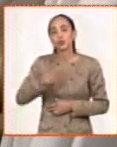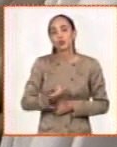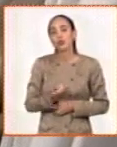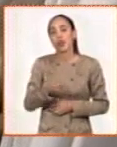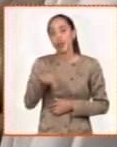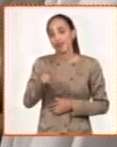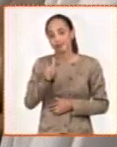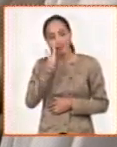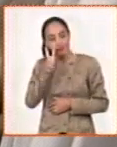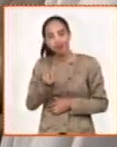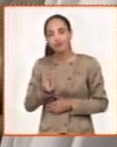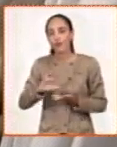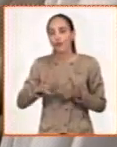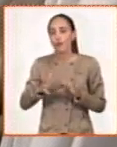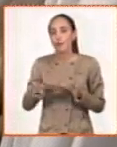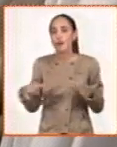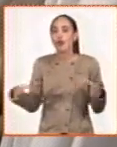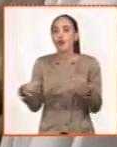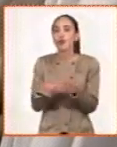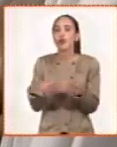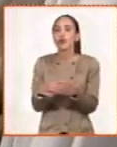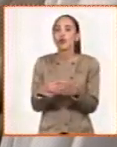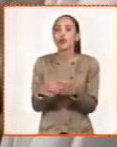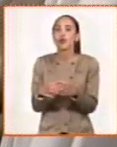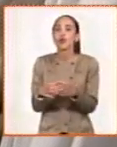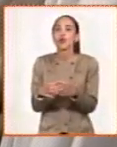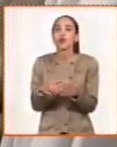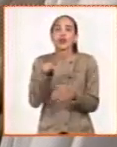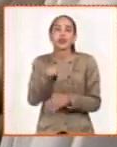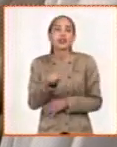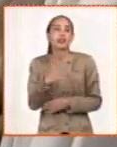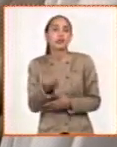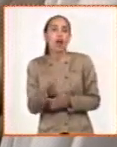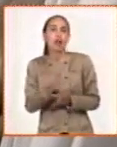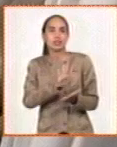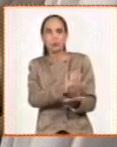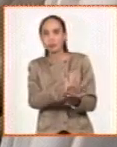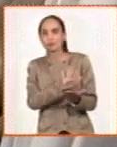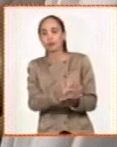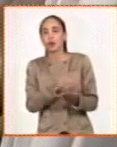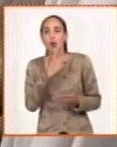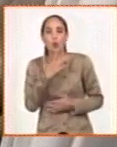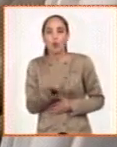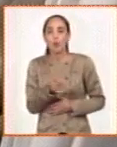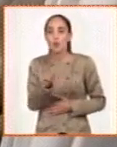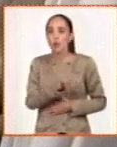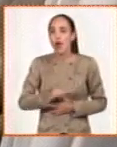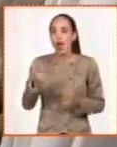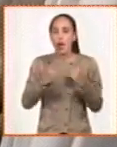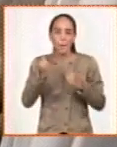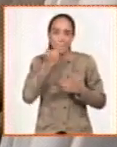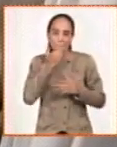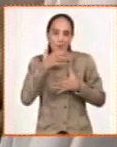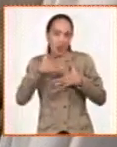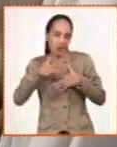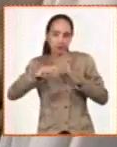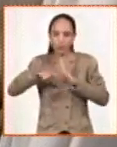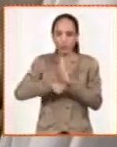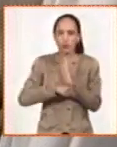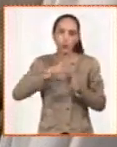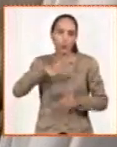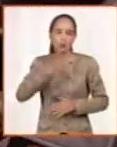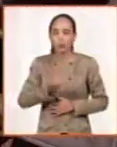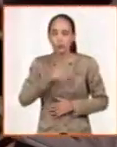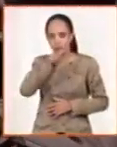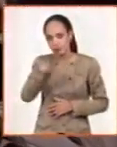mirada a los grupos preteridos o a los grupos postergados? ¿Y cómo eso lo ha llevado a una mirada mucho más amplia de lo que puede ser la cultura? Bueno,